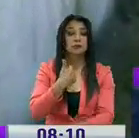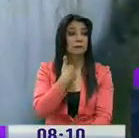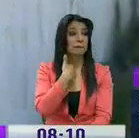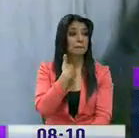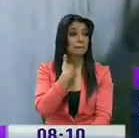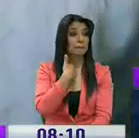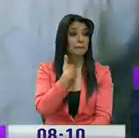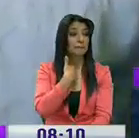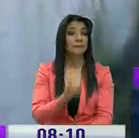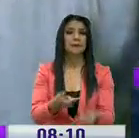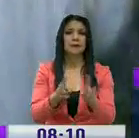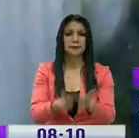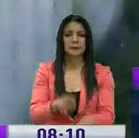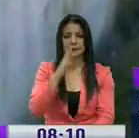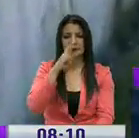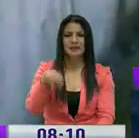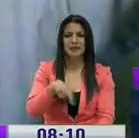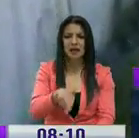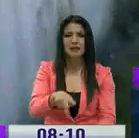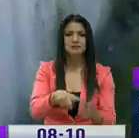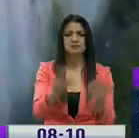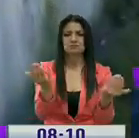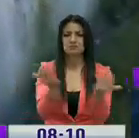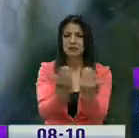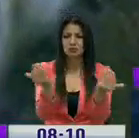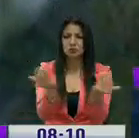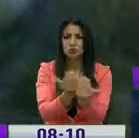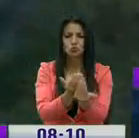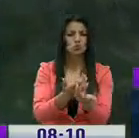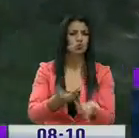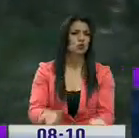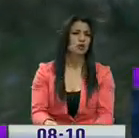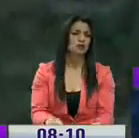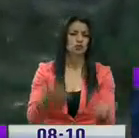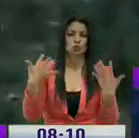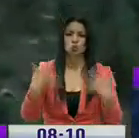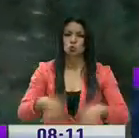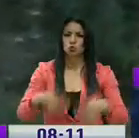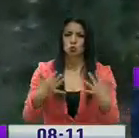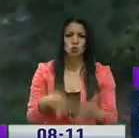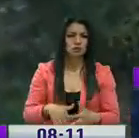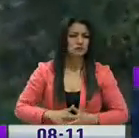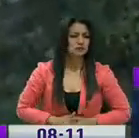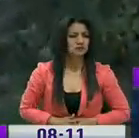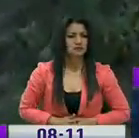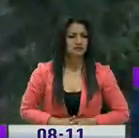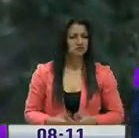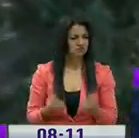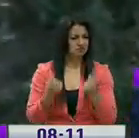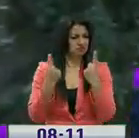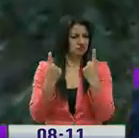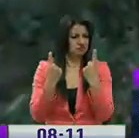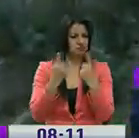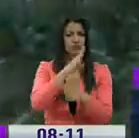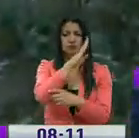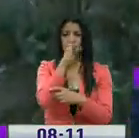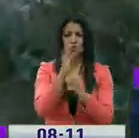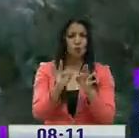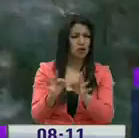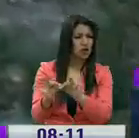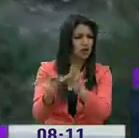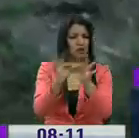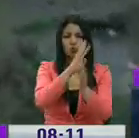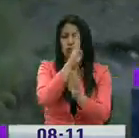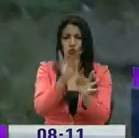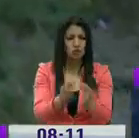que haya ratas, basura. Realmente es sorprendente que no haya este espacio verde